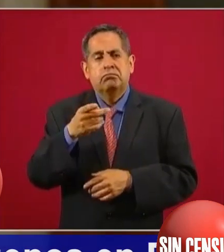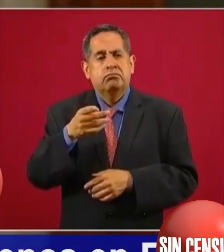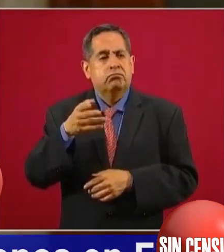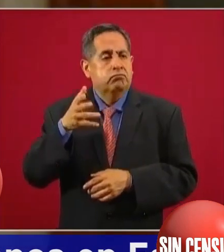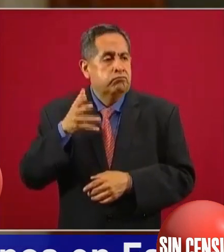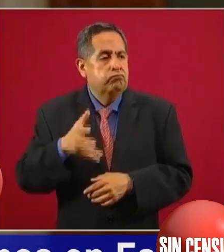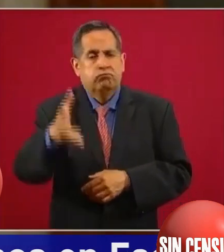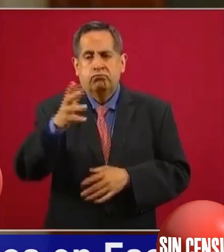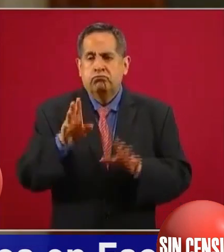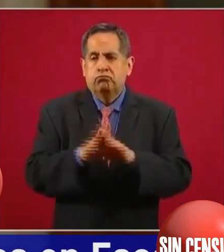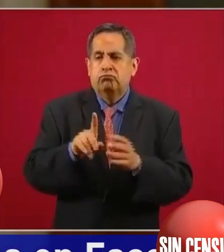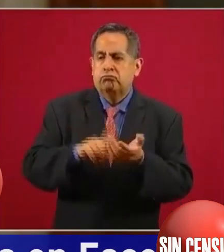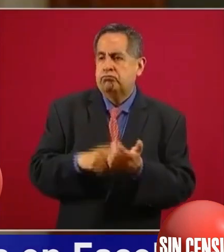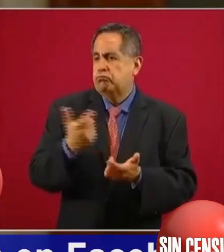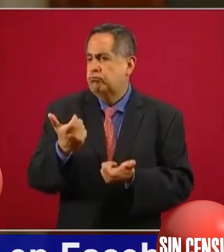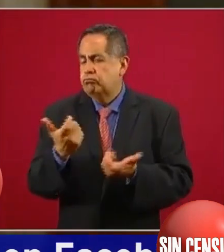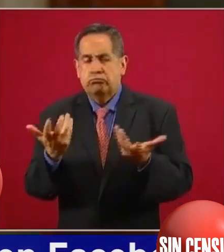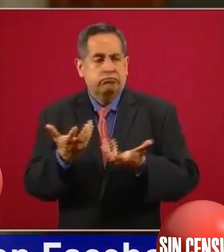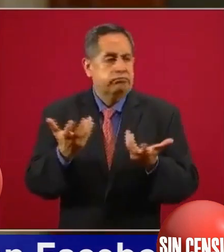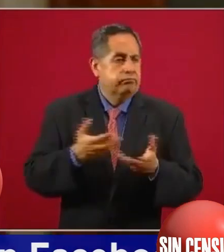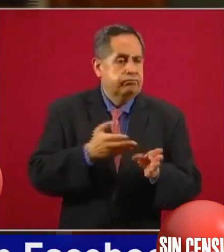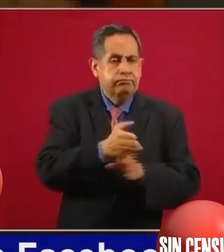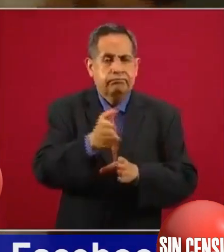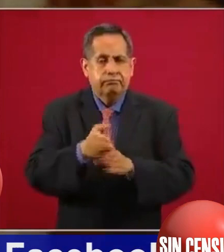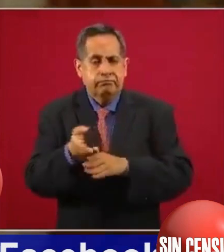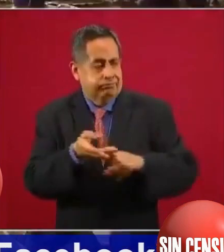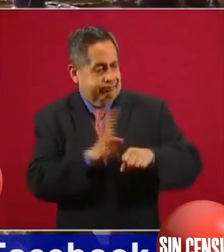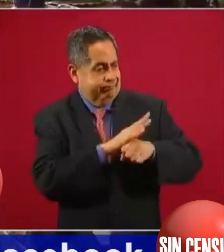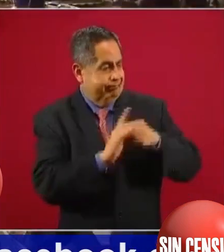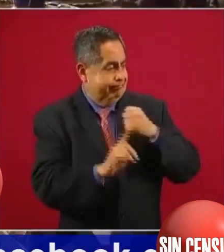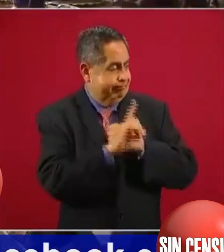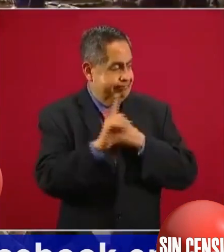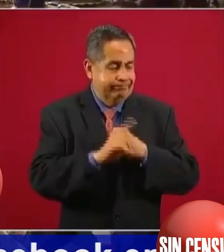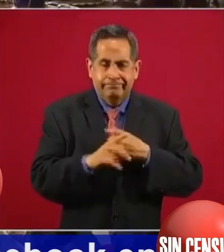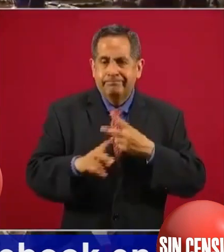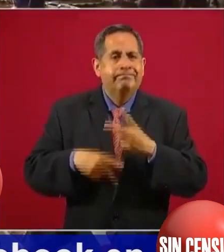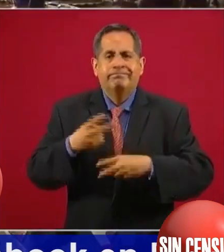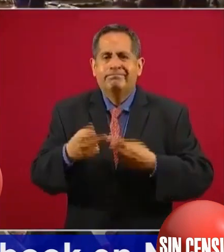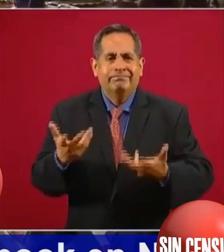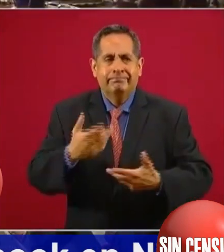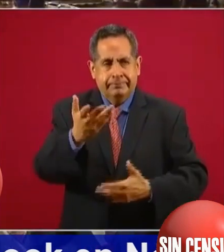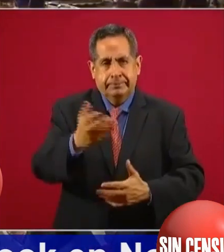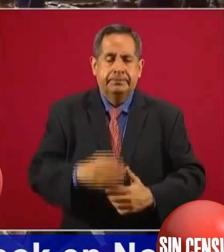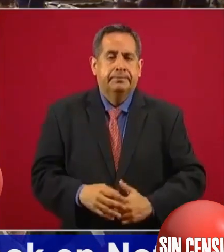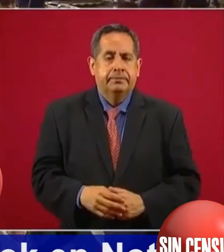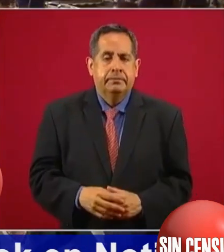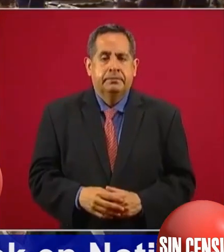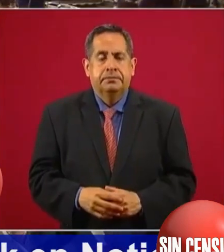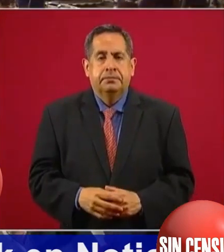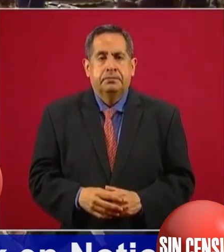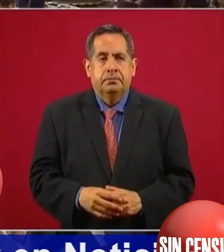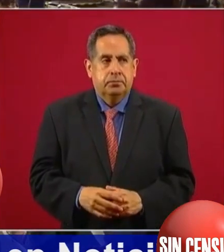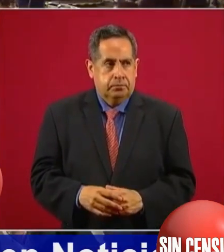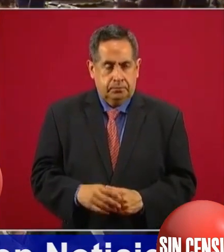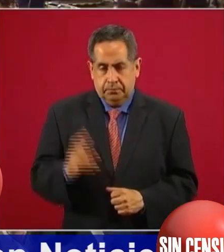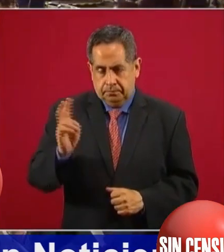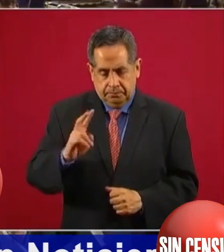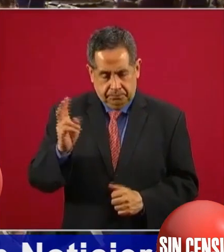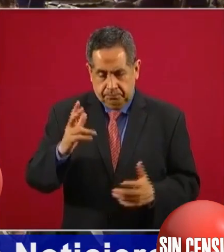enfrentar esta crisis económica, pues, que ha dejado el COVID. Esa sería mi primera pregunta. Bueno, en efecto,